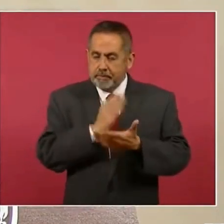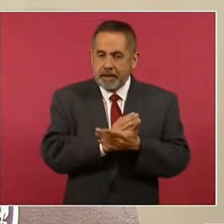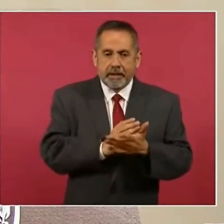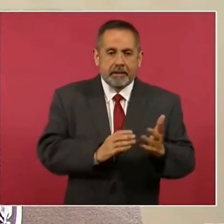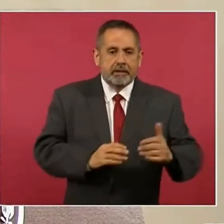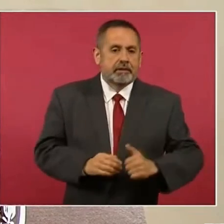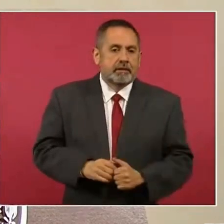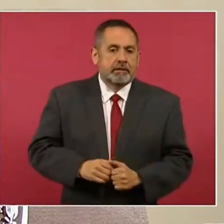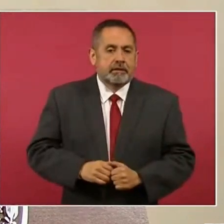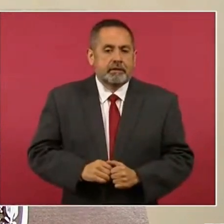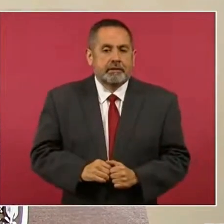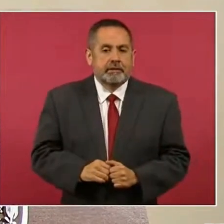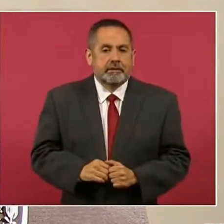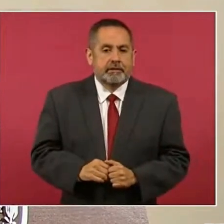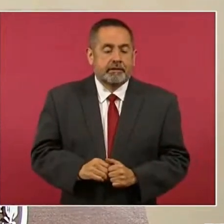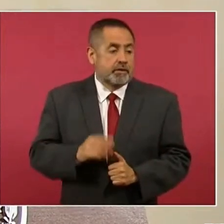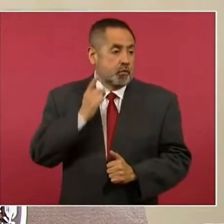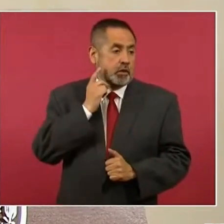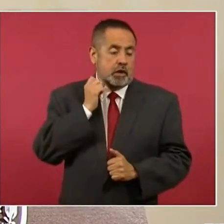en la Cámara.